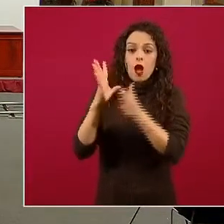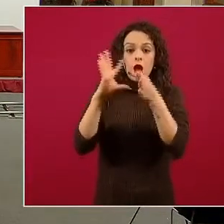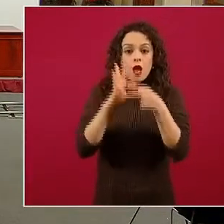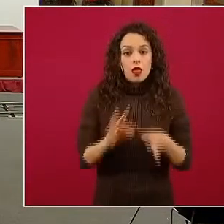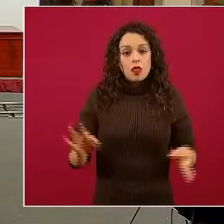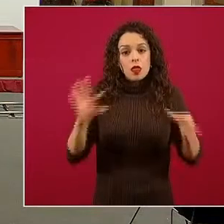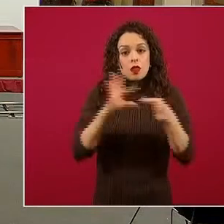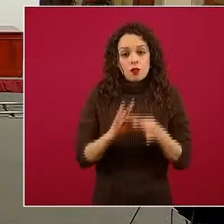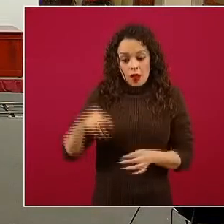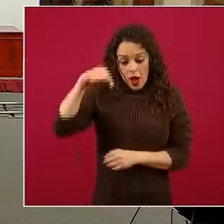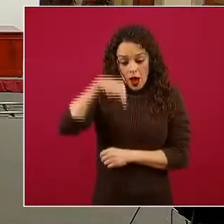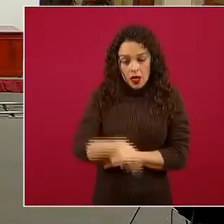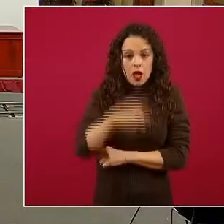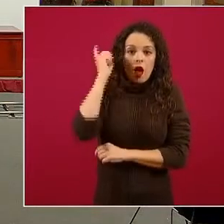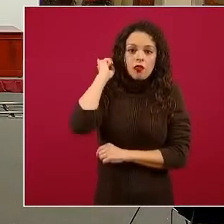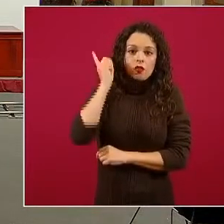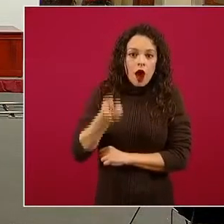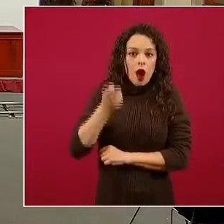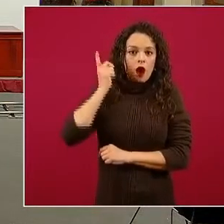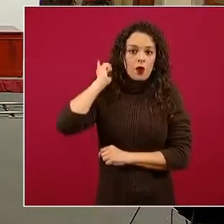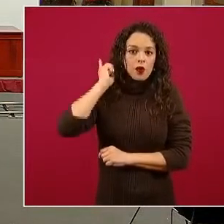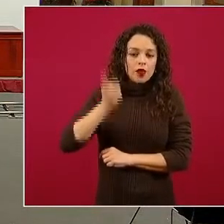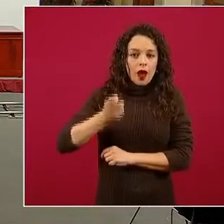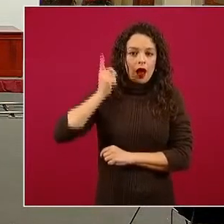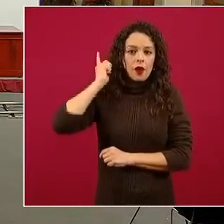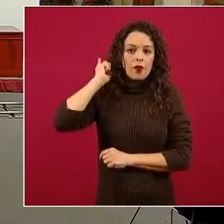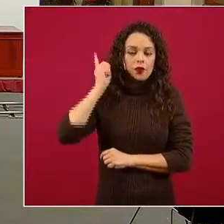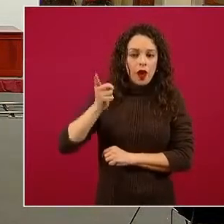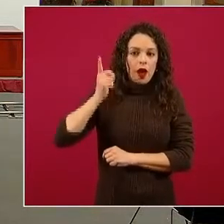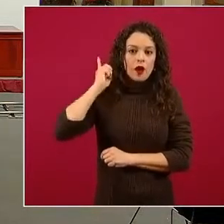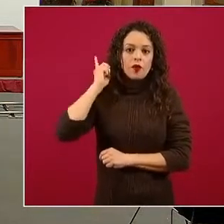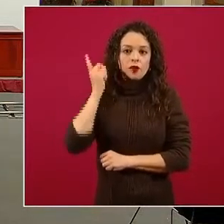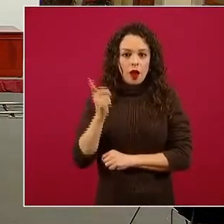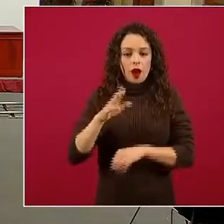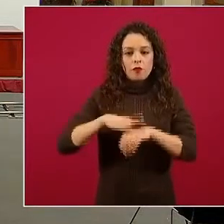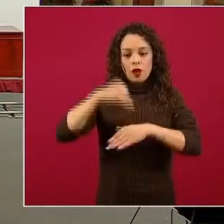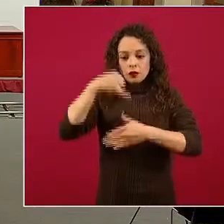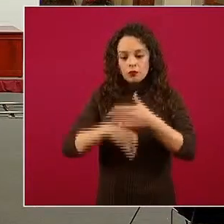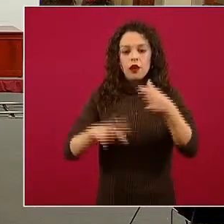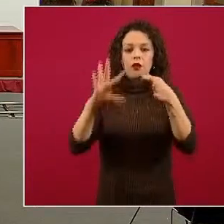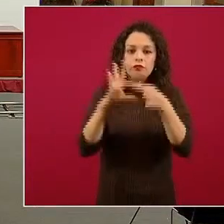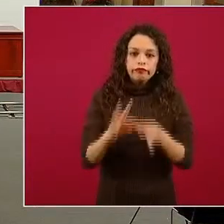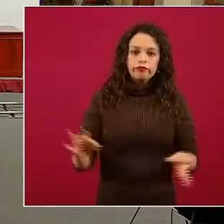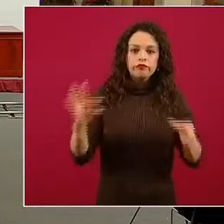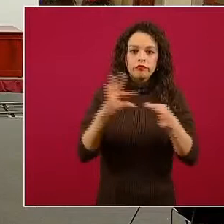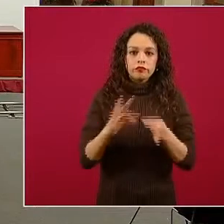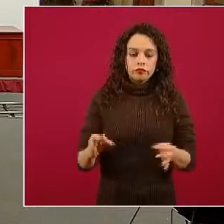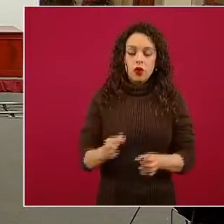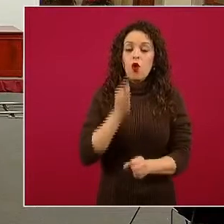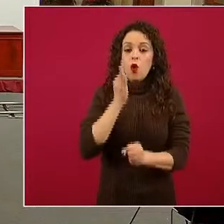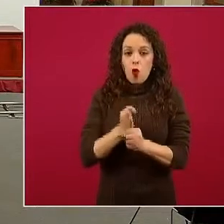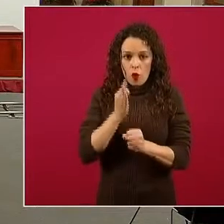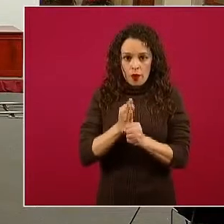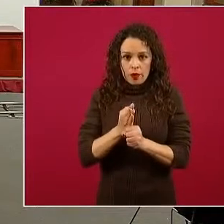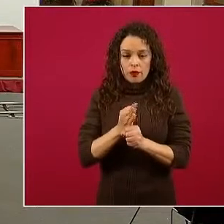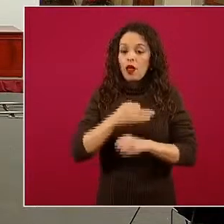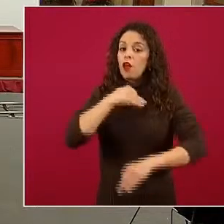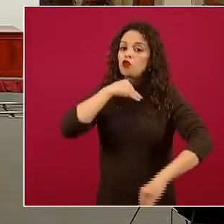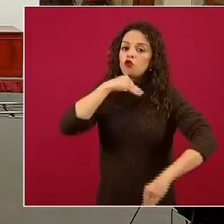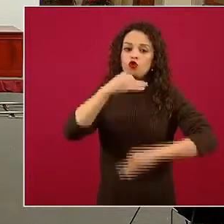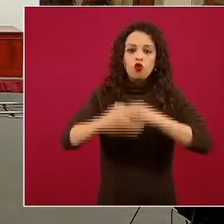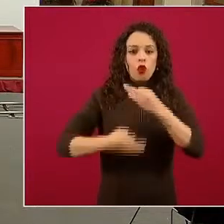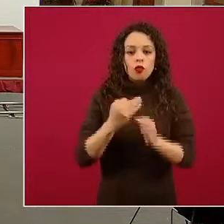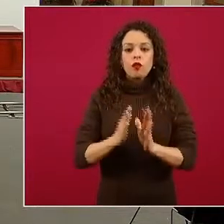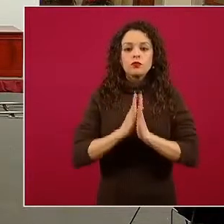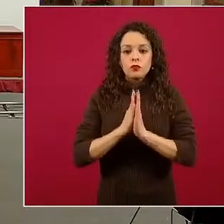días en esta conferencia. Entonces, en este momento, habitantes de la Ciudad de México, todas y todos,